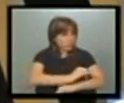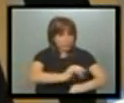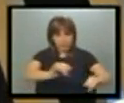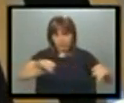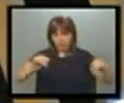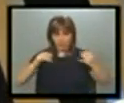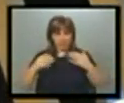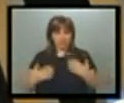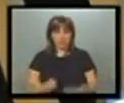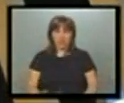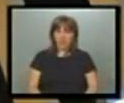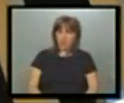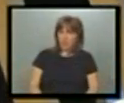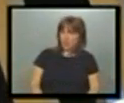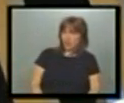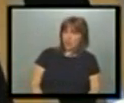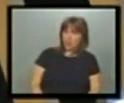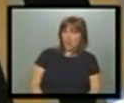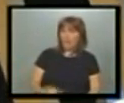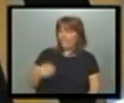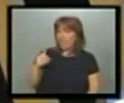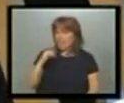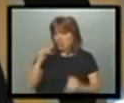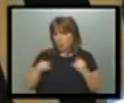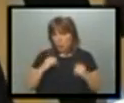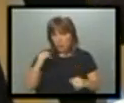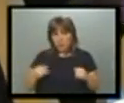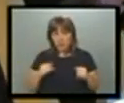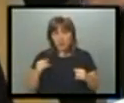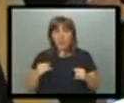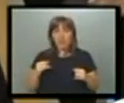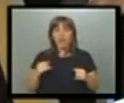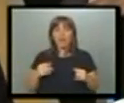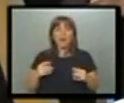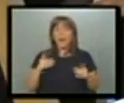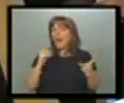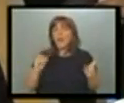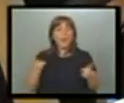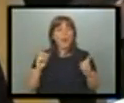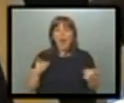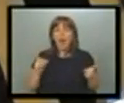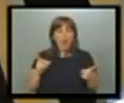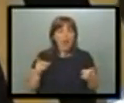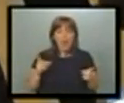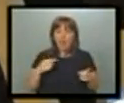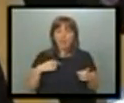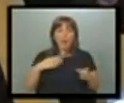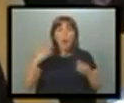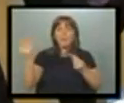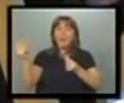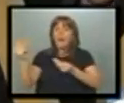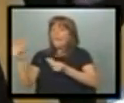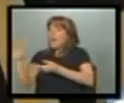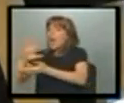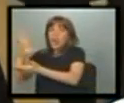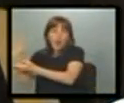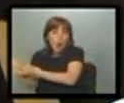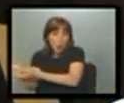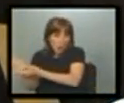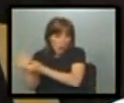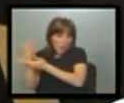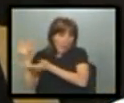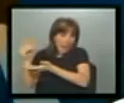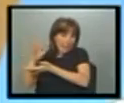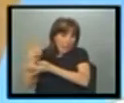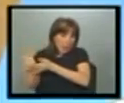información. Te la paso simple y sencillo. La maniobra era la misma. Dinero mal habido, compra